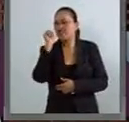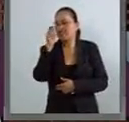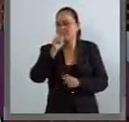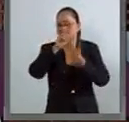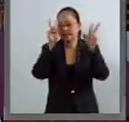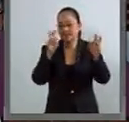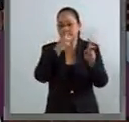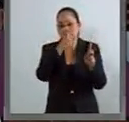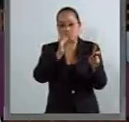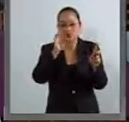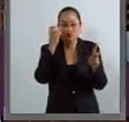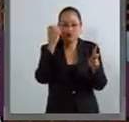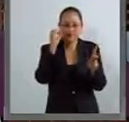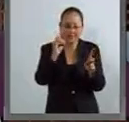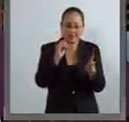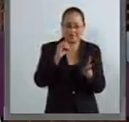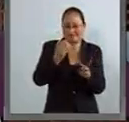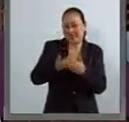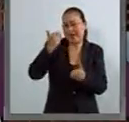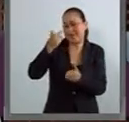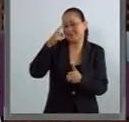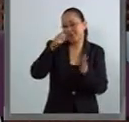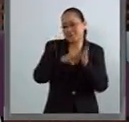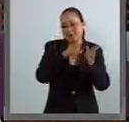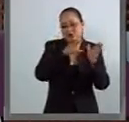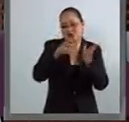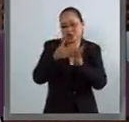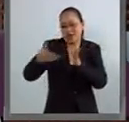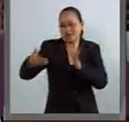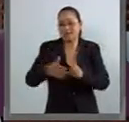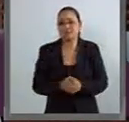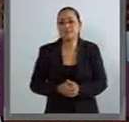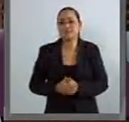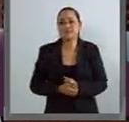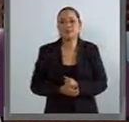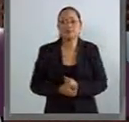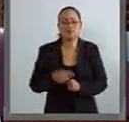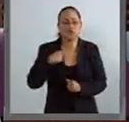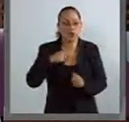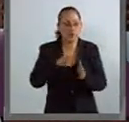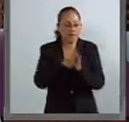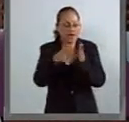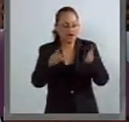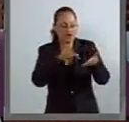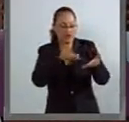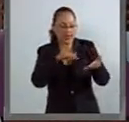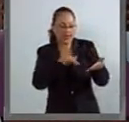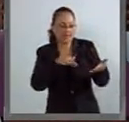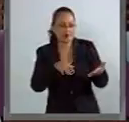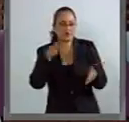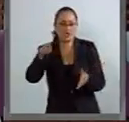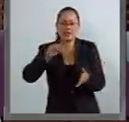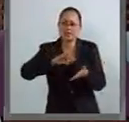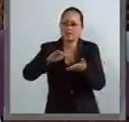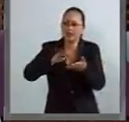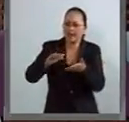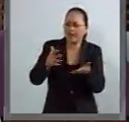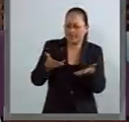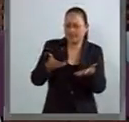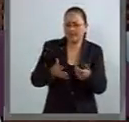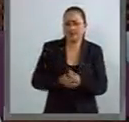esto estamos hablando del siglo XIX, parece, hoy en día, yo leo los periódicos, lean los periódicos de la